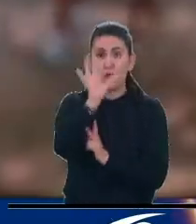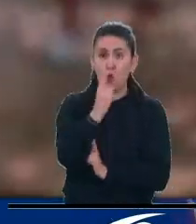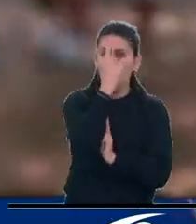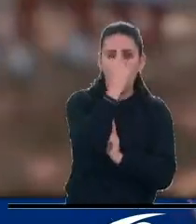ciudades del país